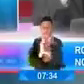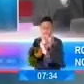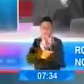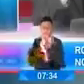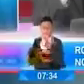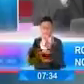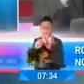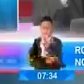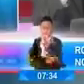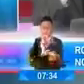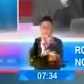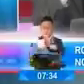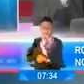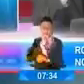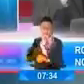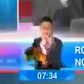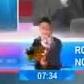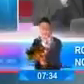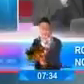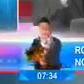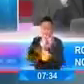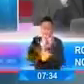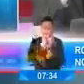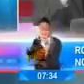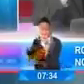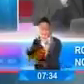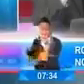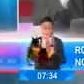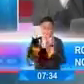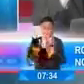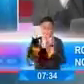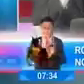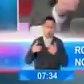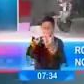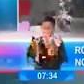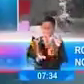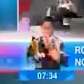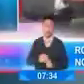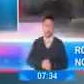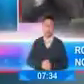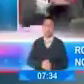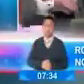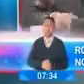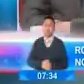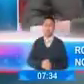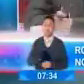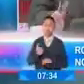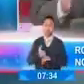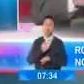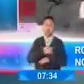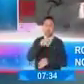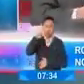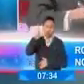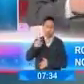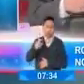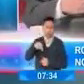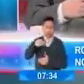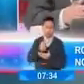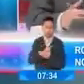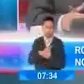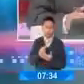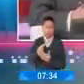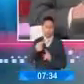uno tiene que recibir una sanción como ciudadano y como funcionario si es que los comete. Ministra, hace un momento hablamos de que esta es una semana